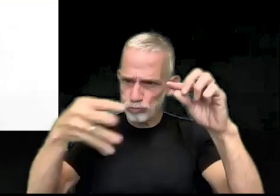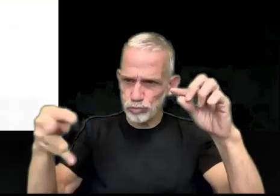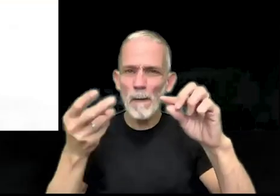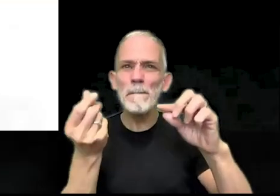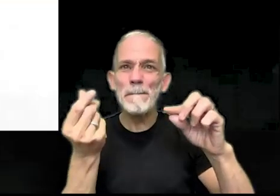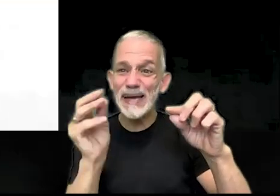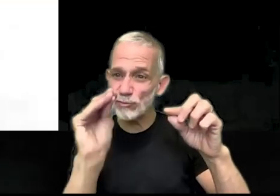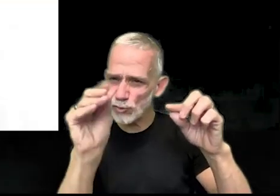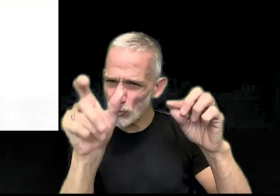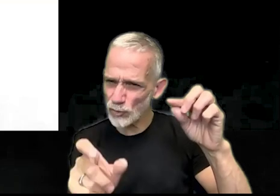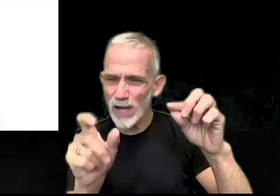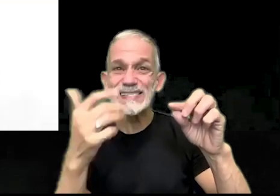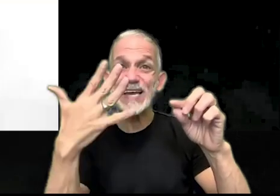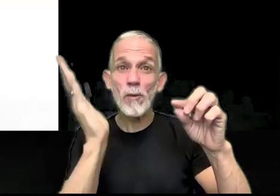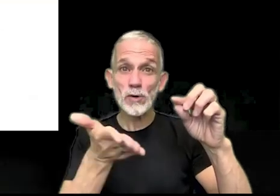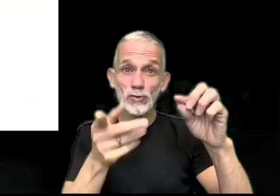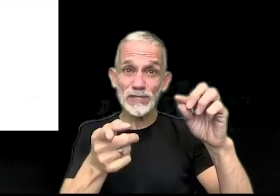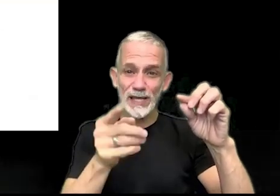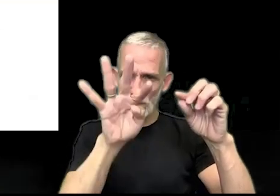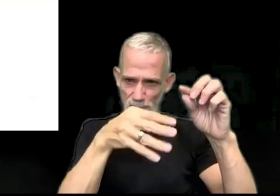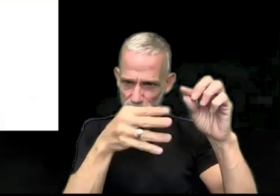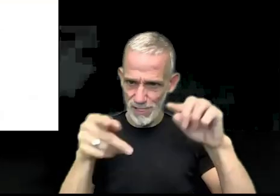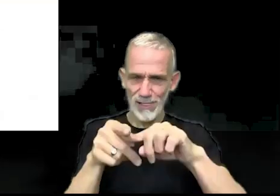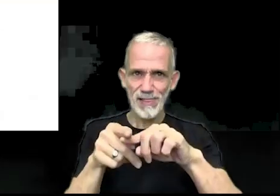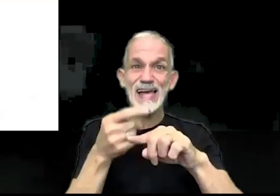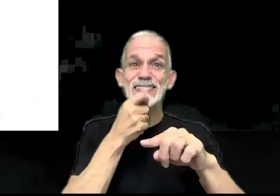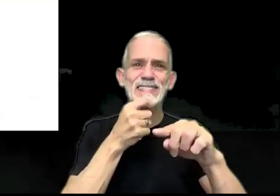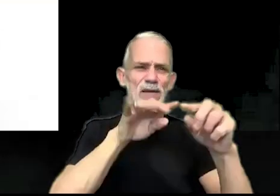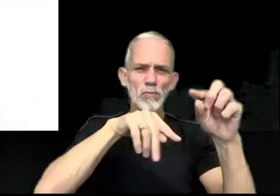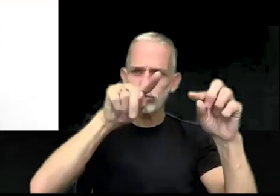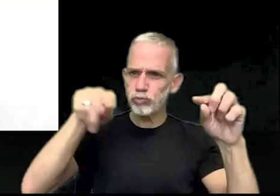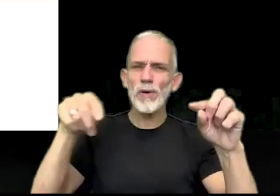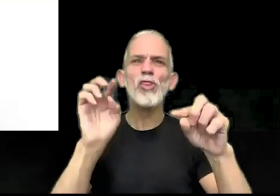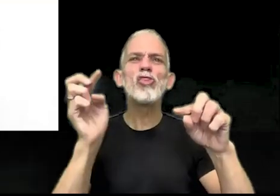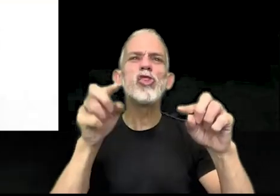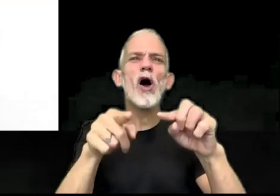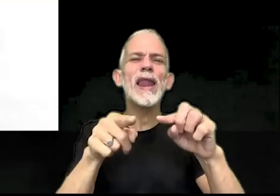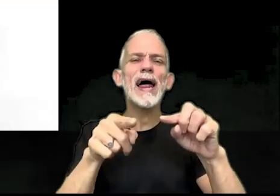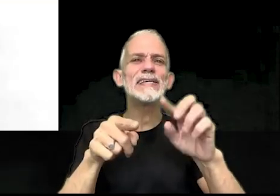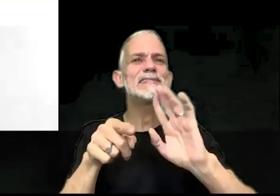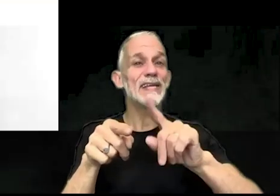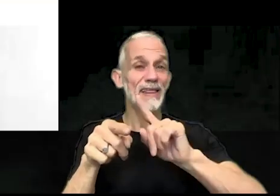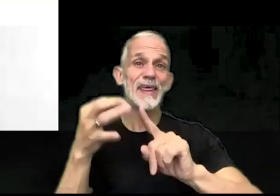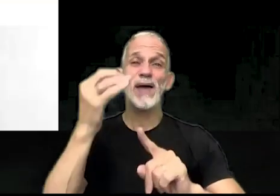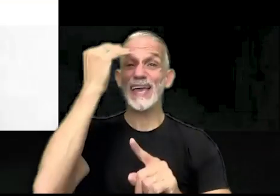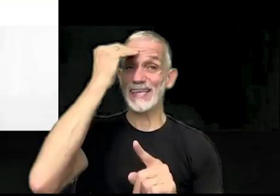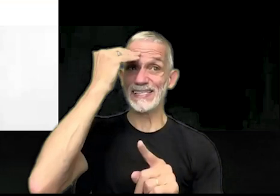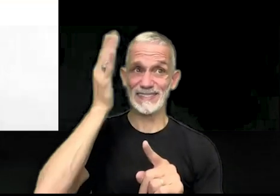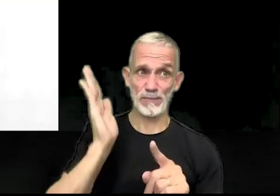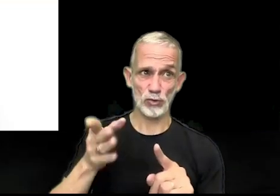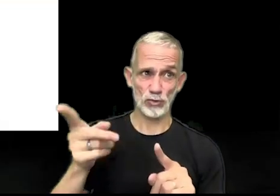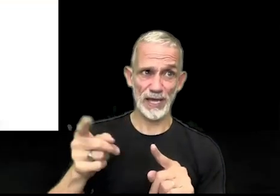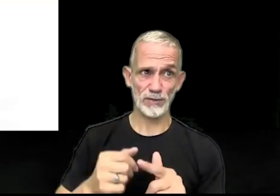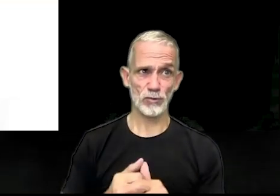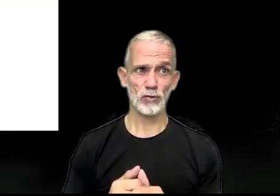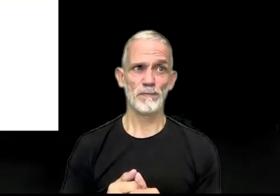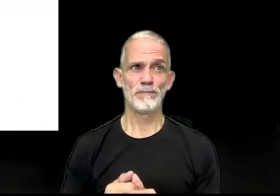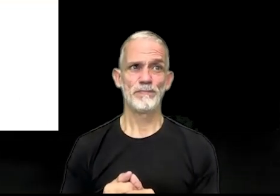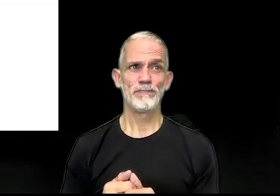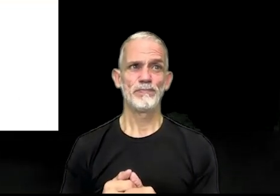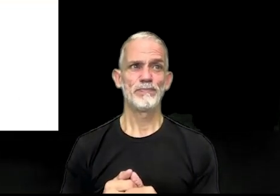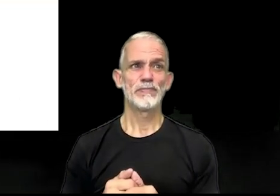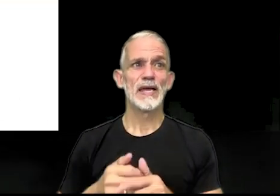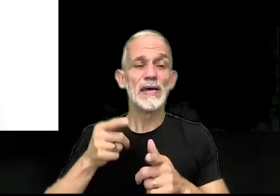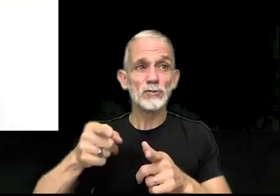pesos, a la tasa del 5%, si su cotización es en dólares, a la tasa del 15%.